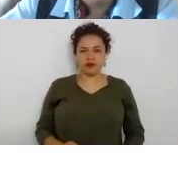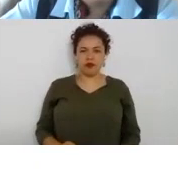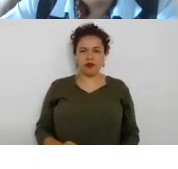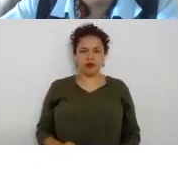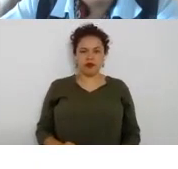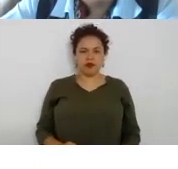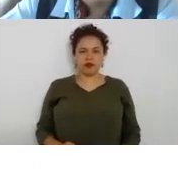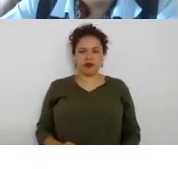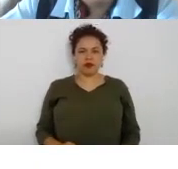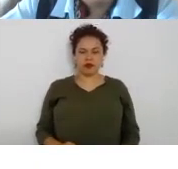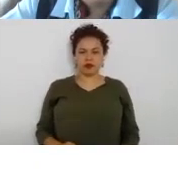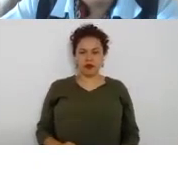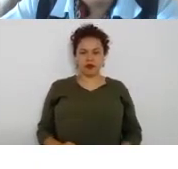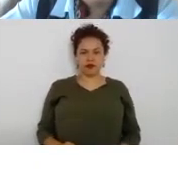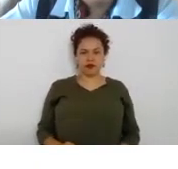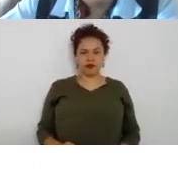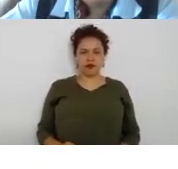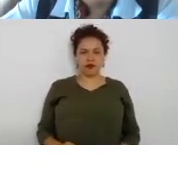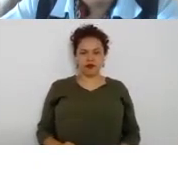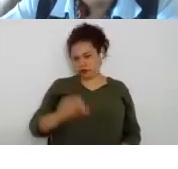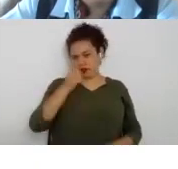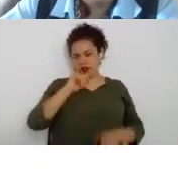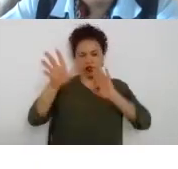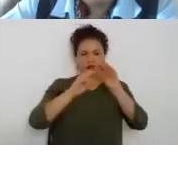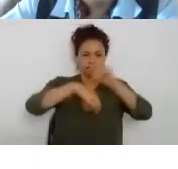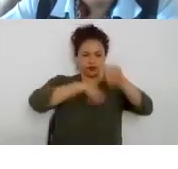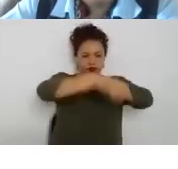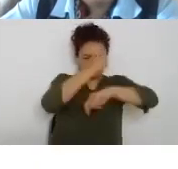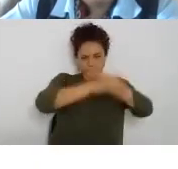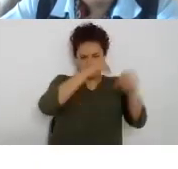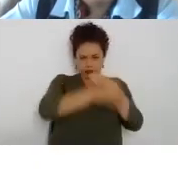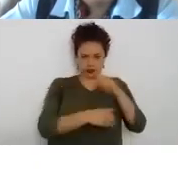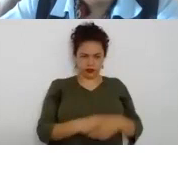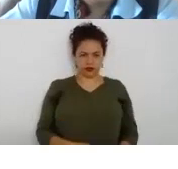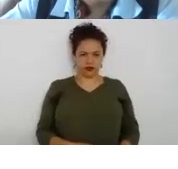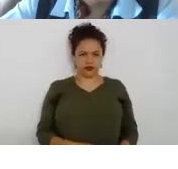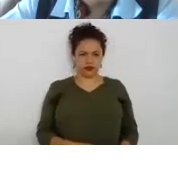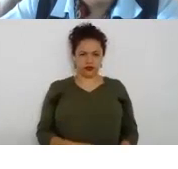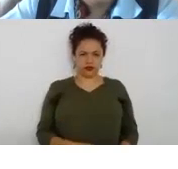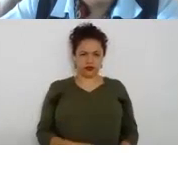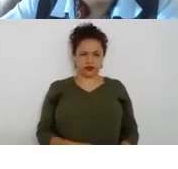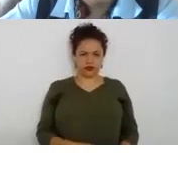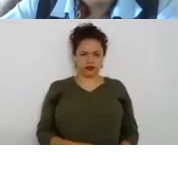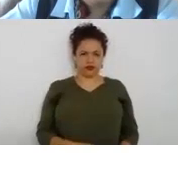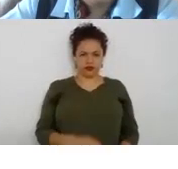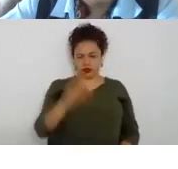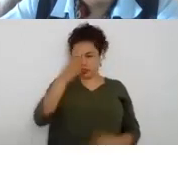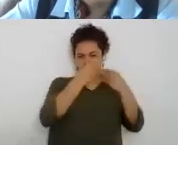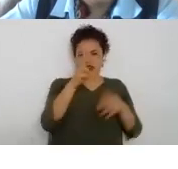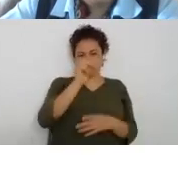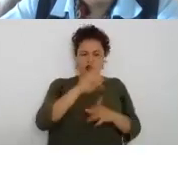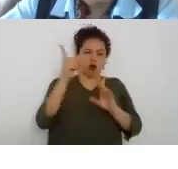Otra forma de fijar si ya terminamos nuestro vendaje sería con un imperdible, algún ganchito,